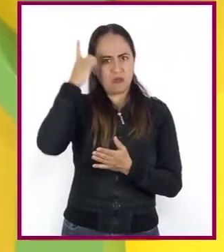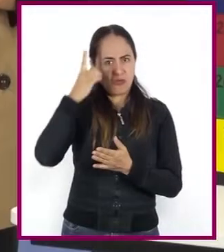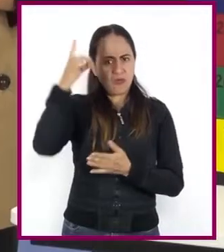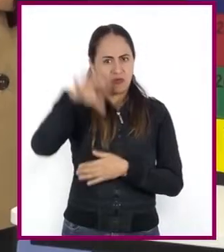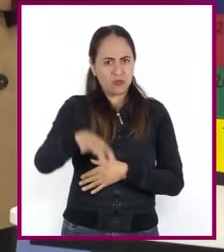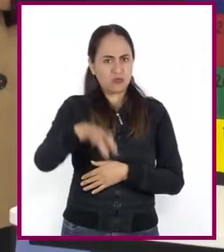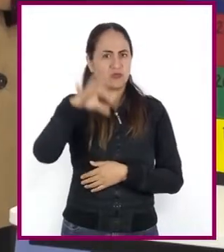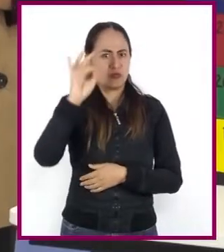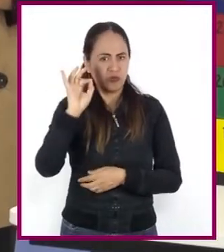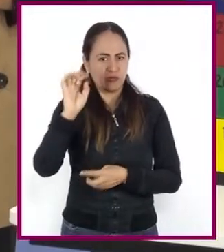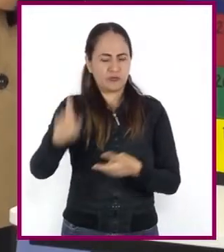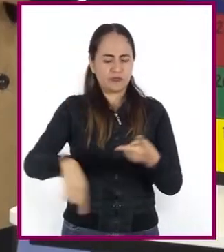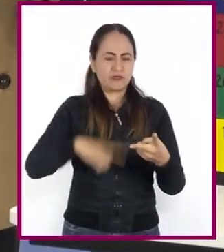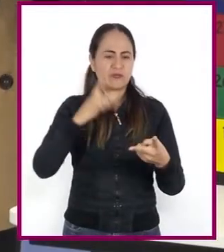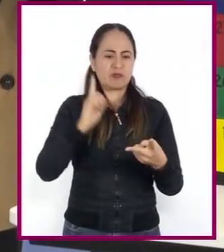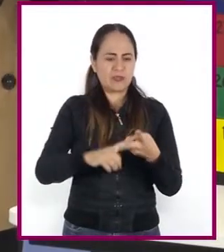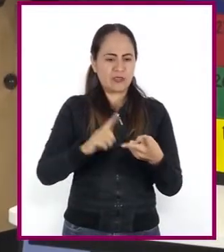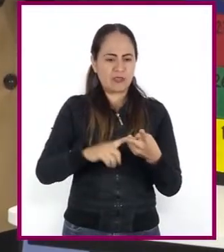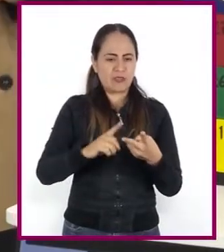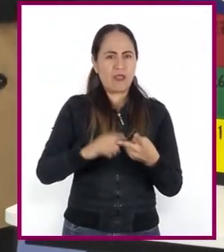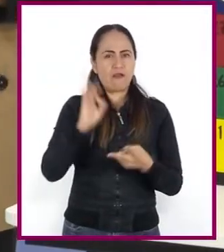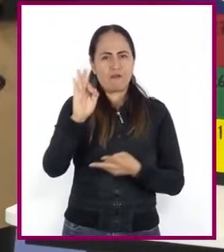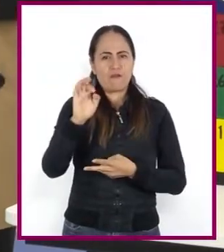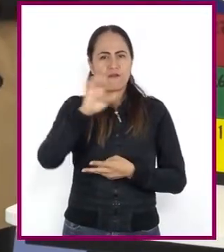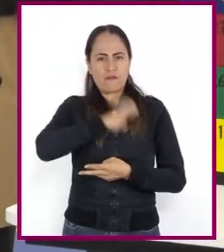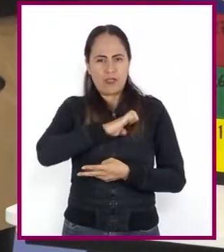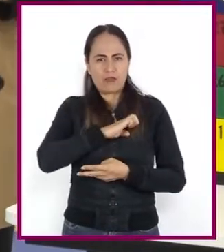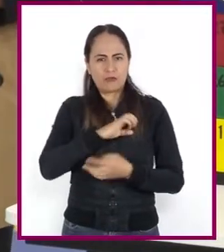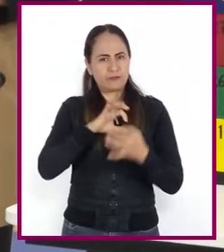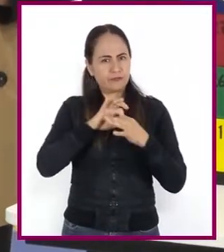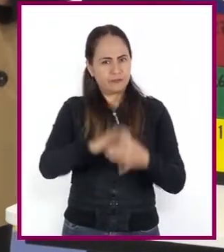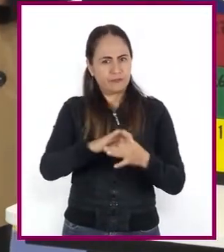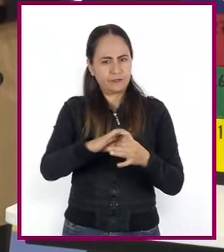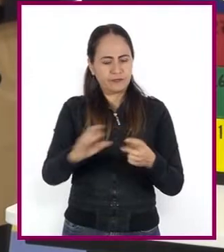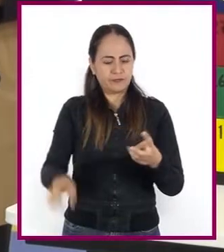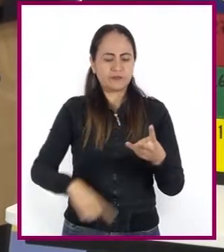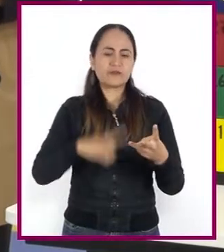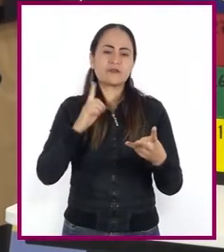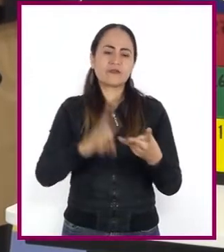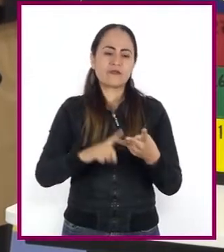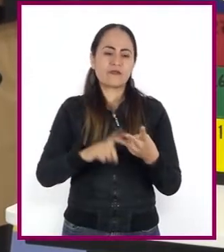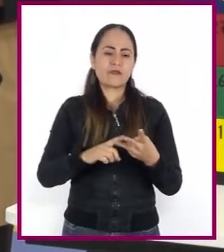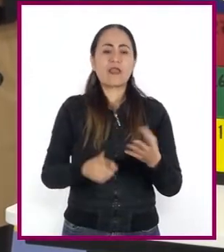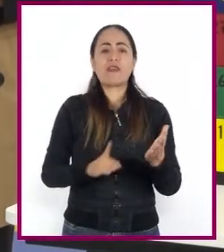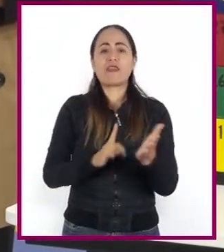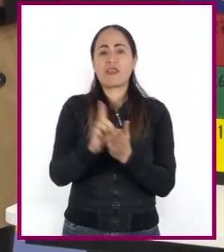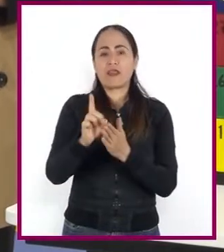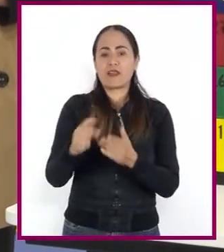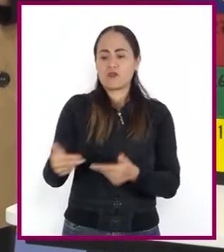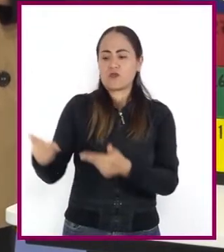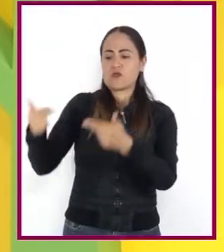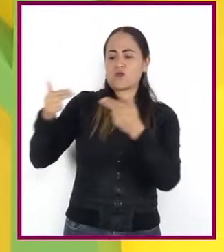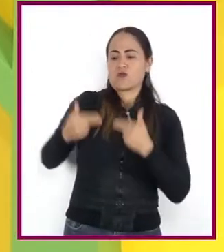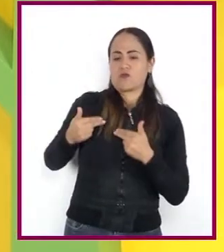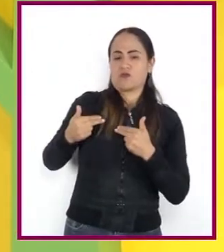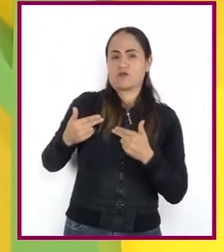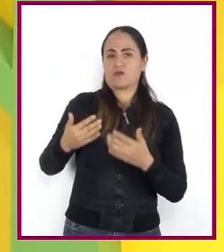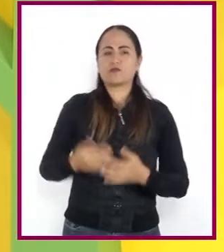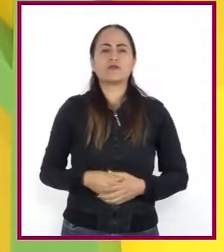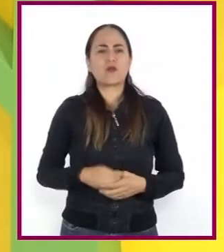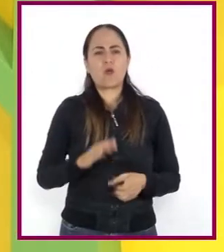Inciso B, dogma de fe. Inciso C, derecho hereditario.